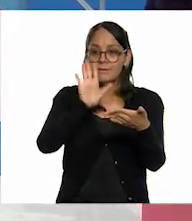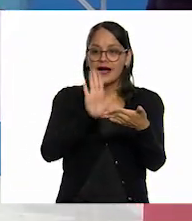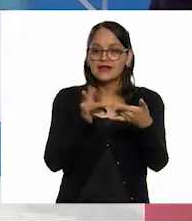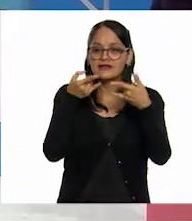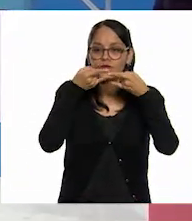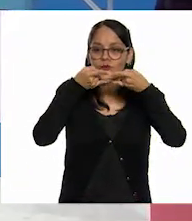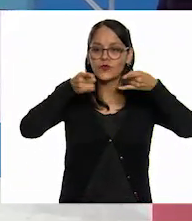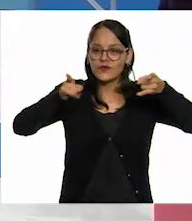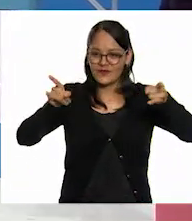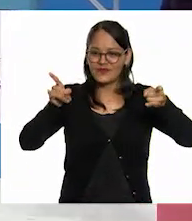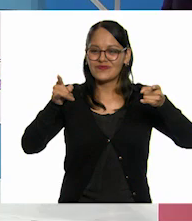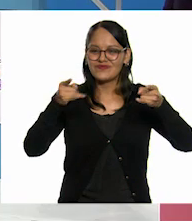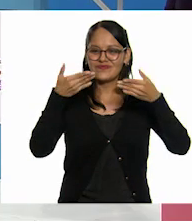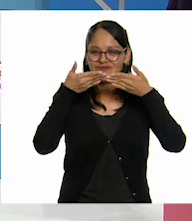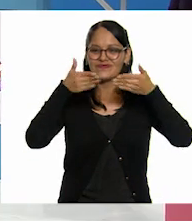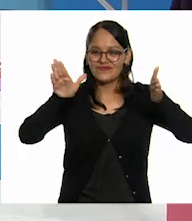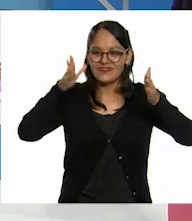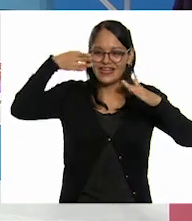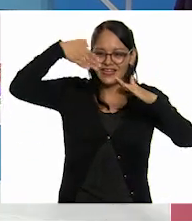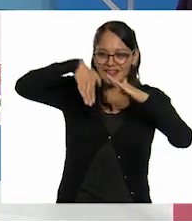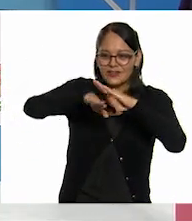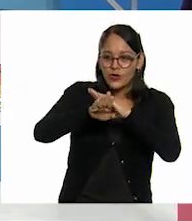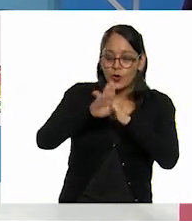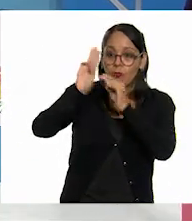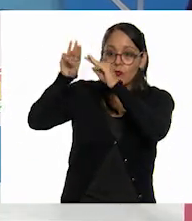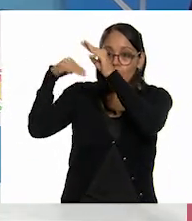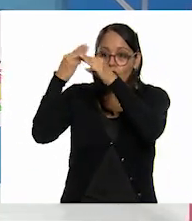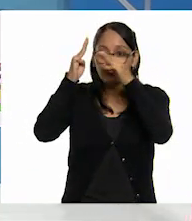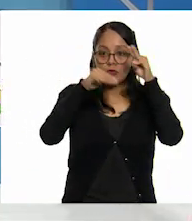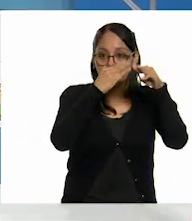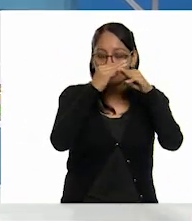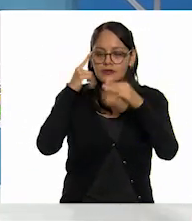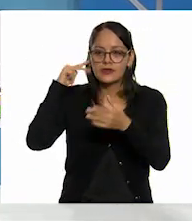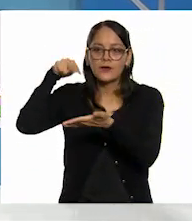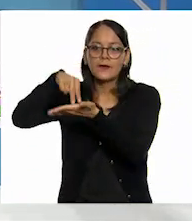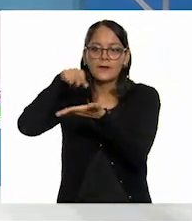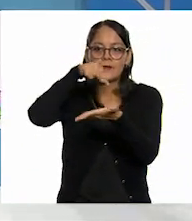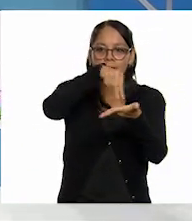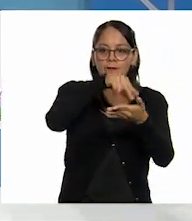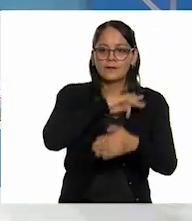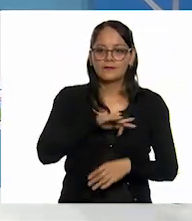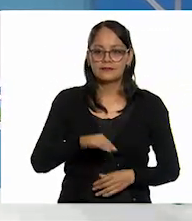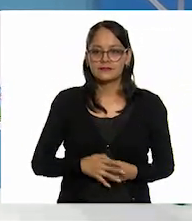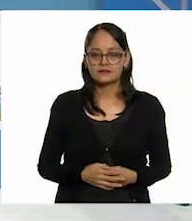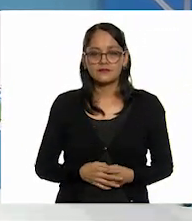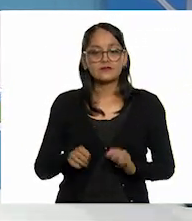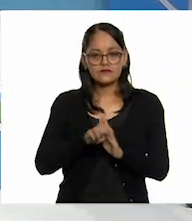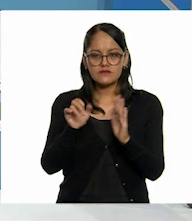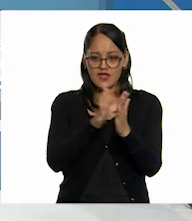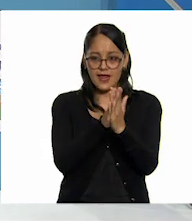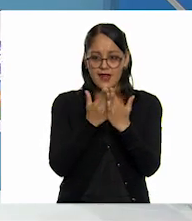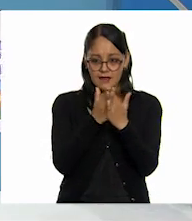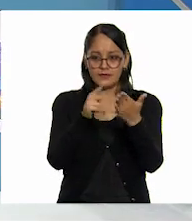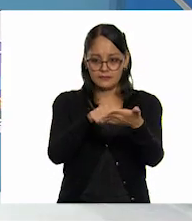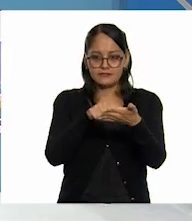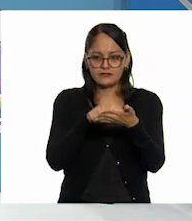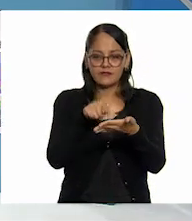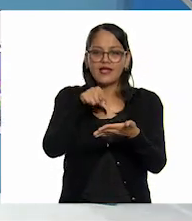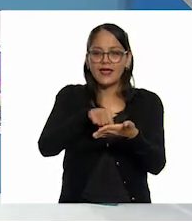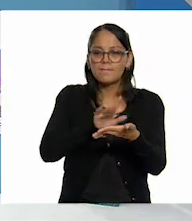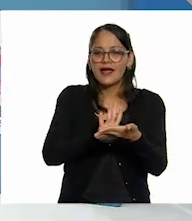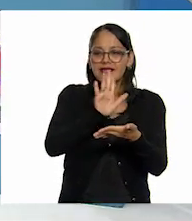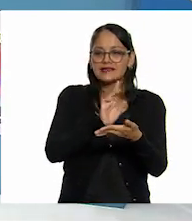puerta puedes entrar a muchísimos mundos distintos. Piensa que cada libro representa un